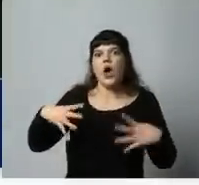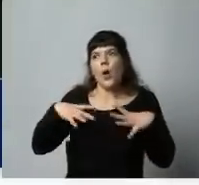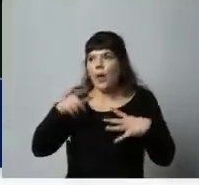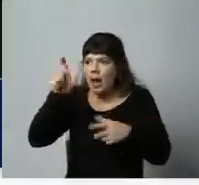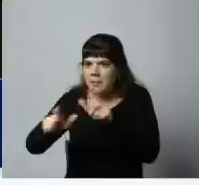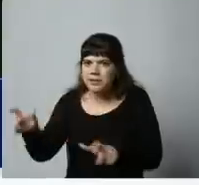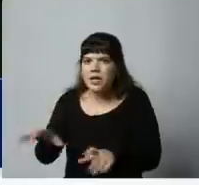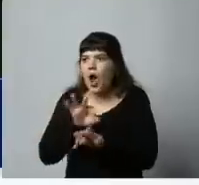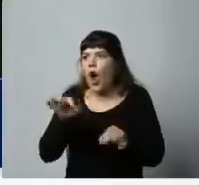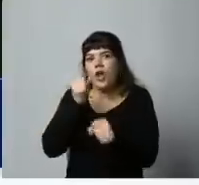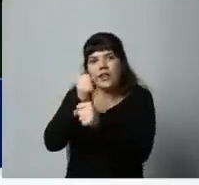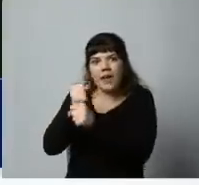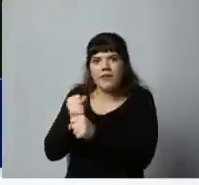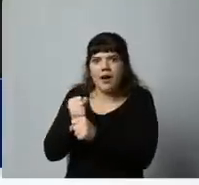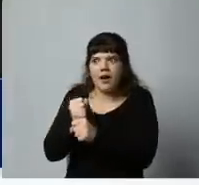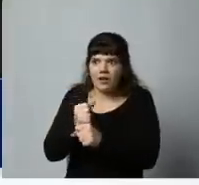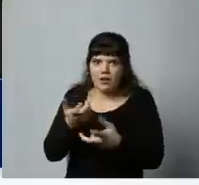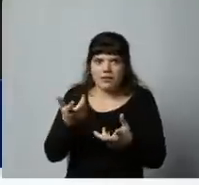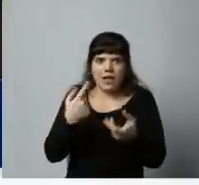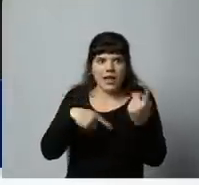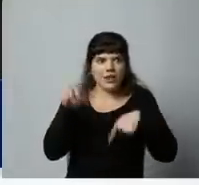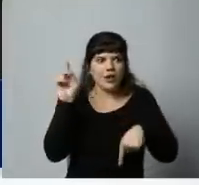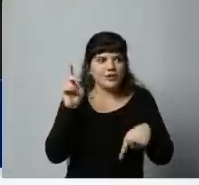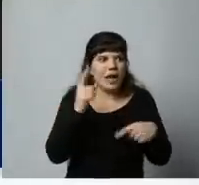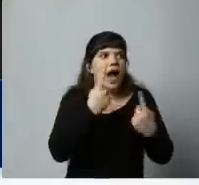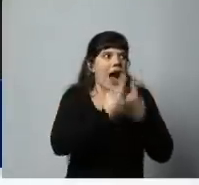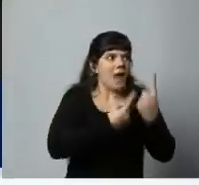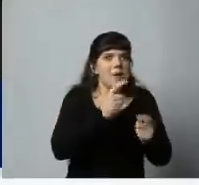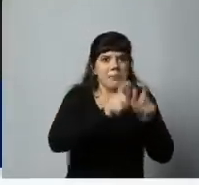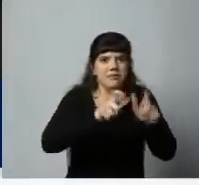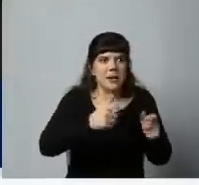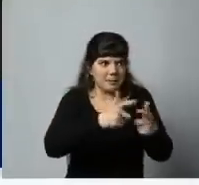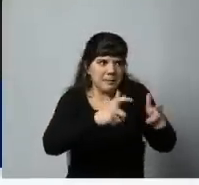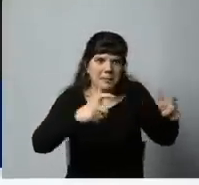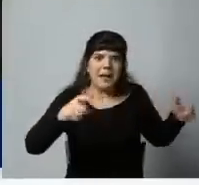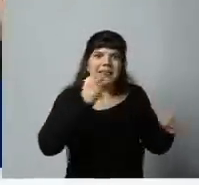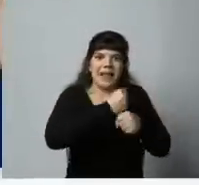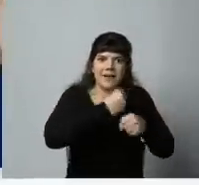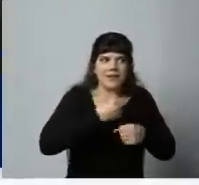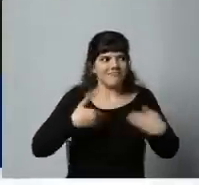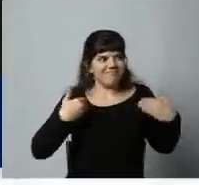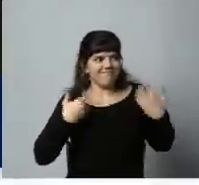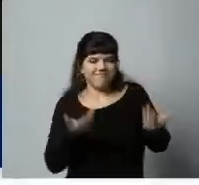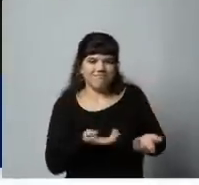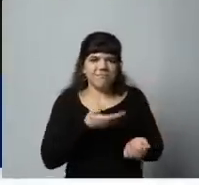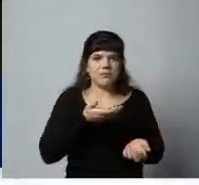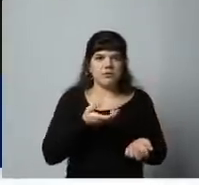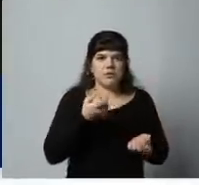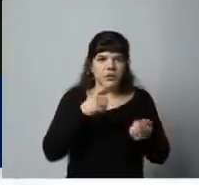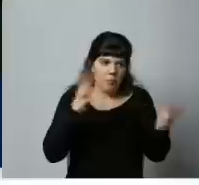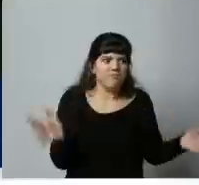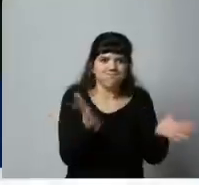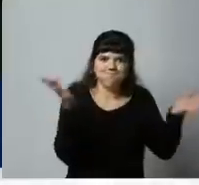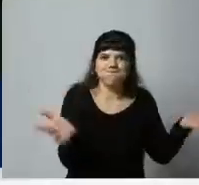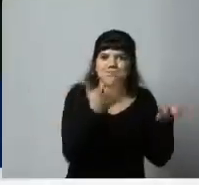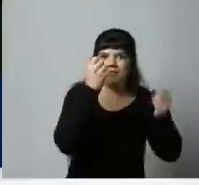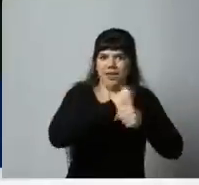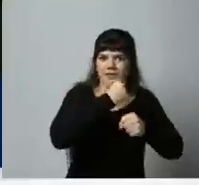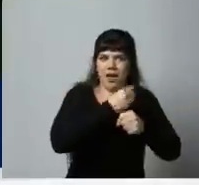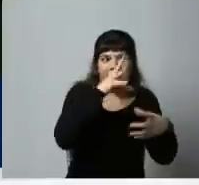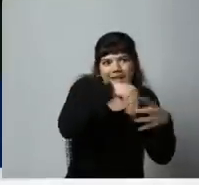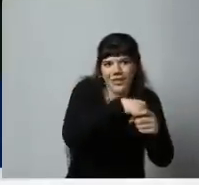estimular la demanda interna crece la actividad de Pequeños industriales comerciantes y productores agropecuarios y se estimula el trabajo en el mercado interno